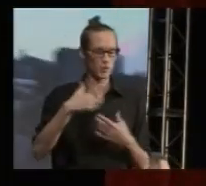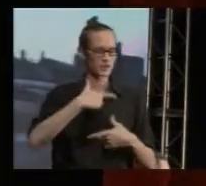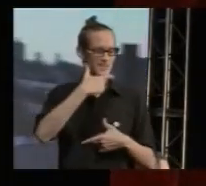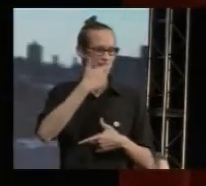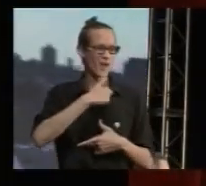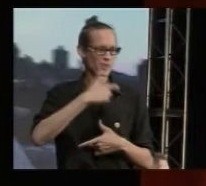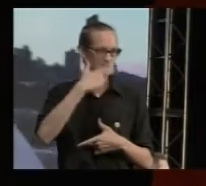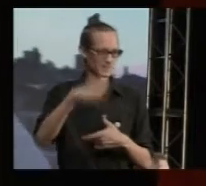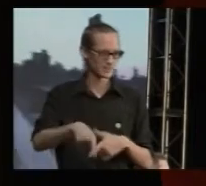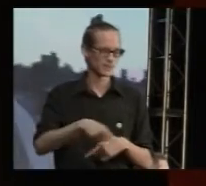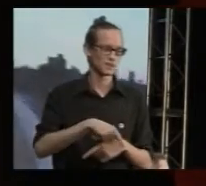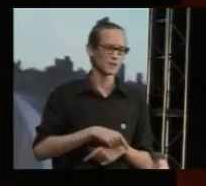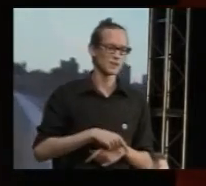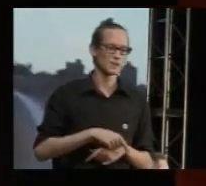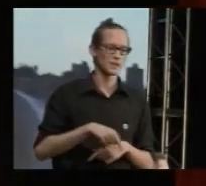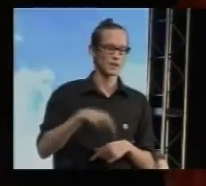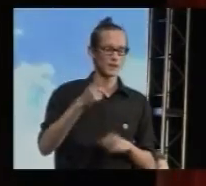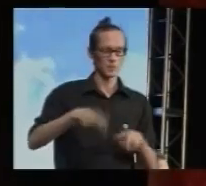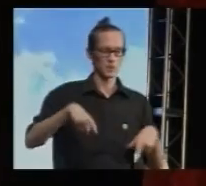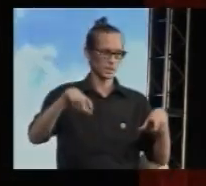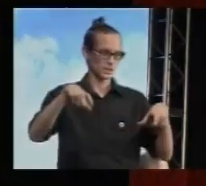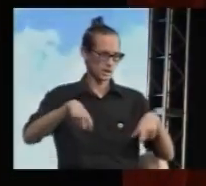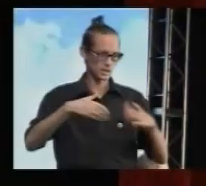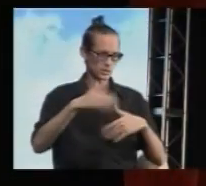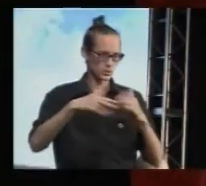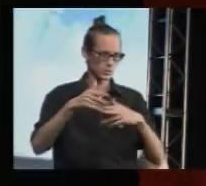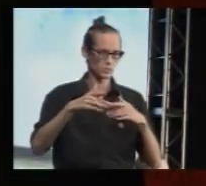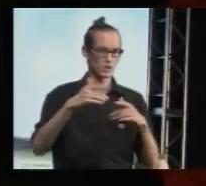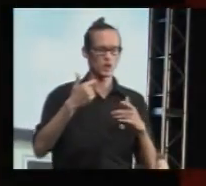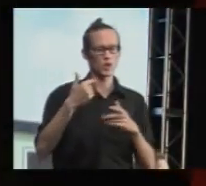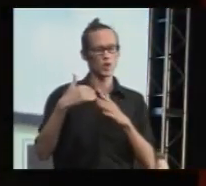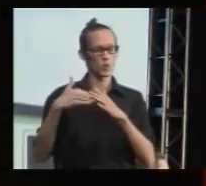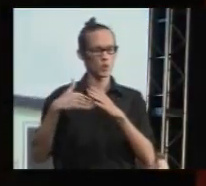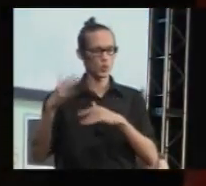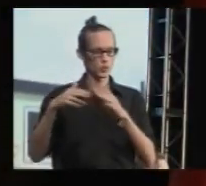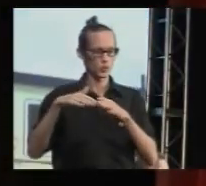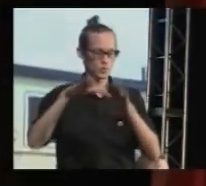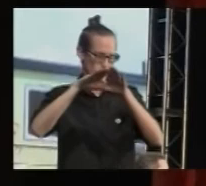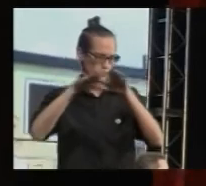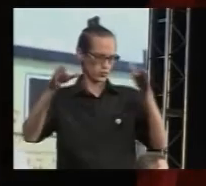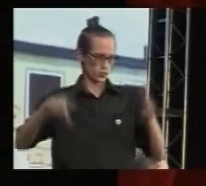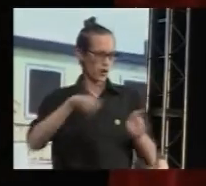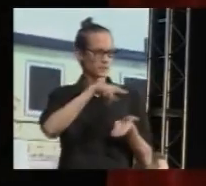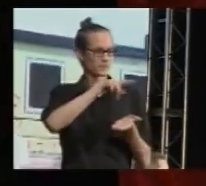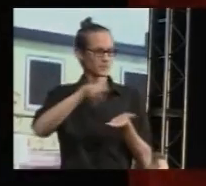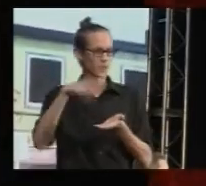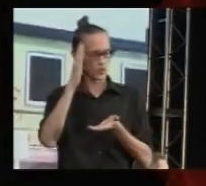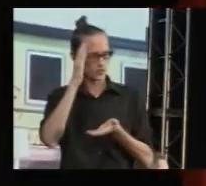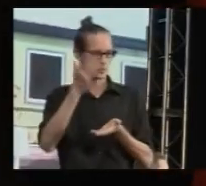con la Asociación Paranaense de esa disciplina, la construcción de un albergue deportivo y establecer la beca deportiva